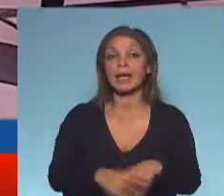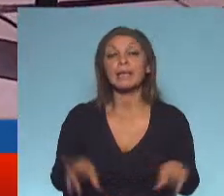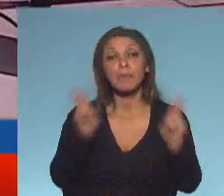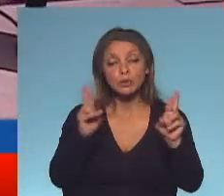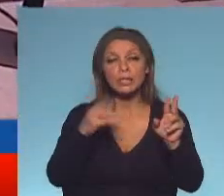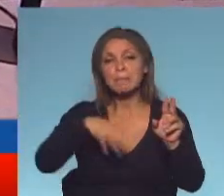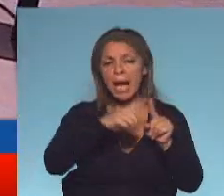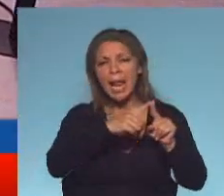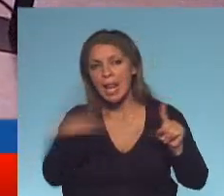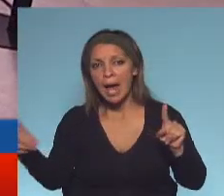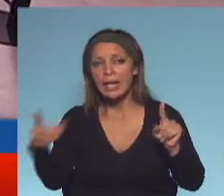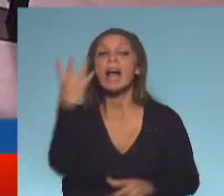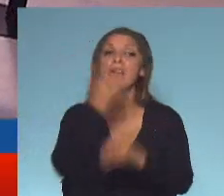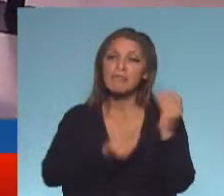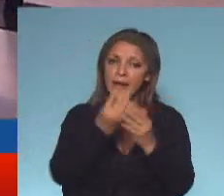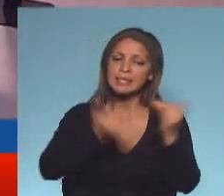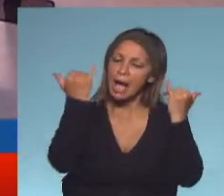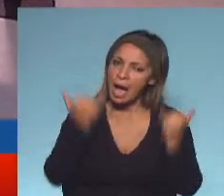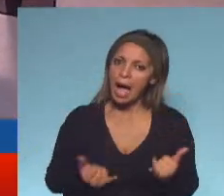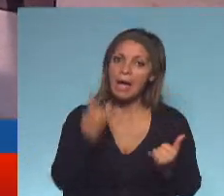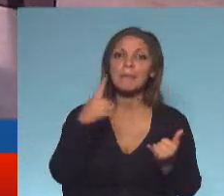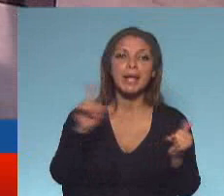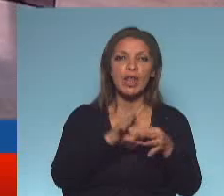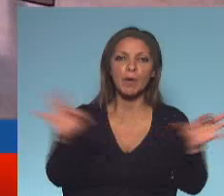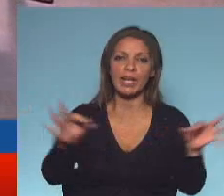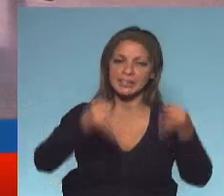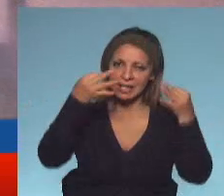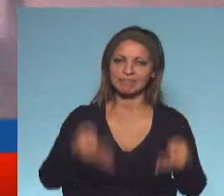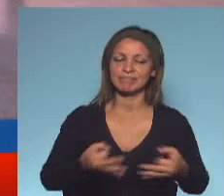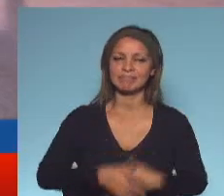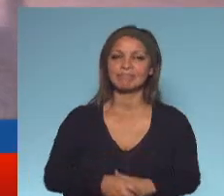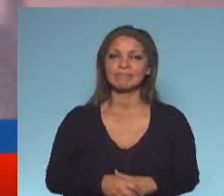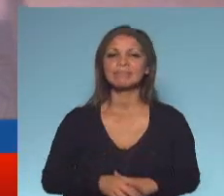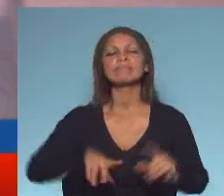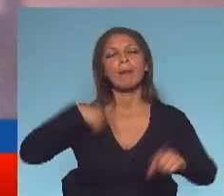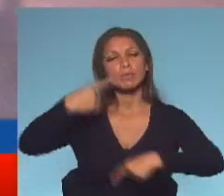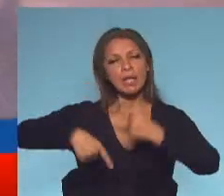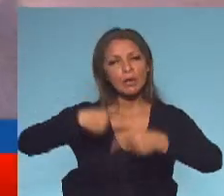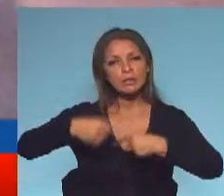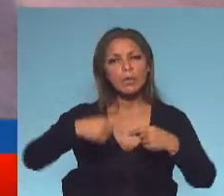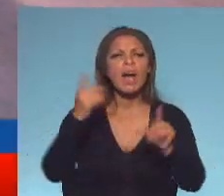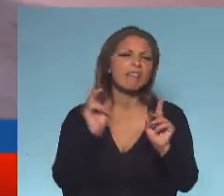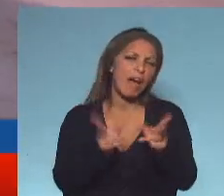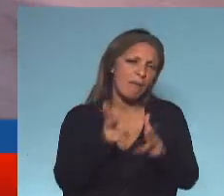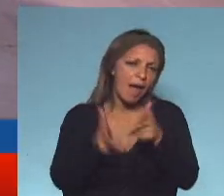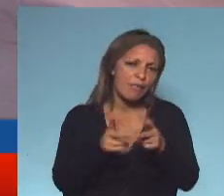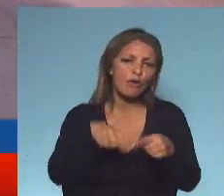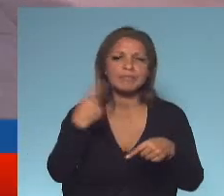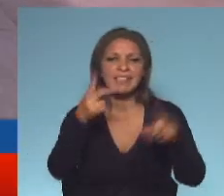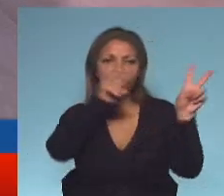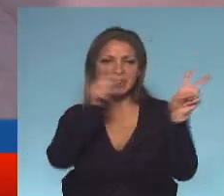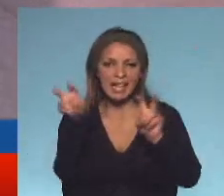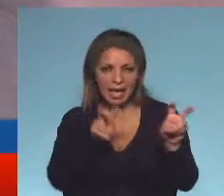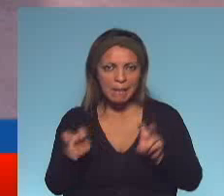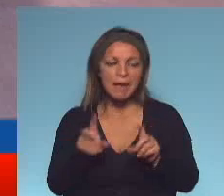historia, imperfecta, pero democracia al fin. Y vamos a seguir en otros temas también más adelante, que